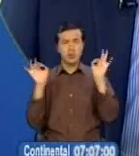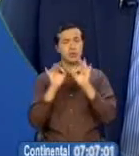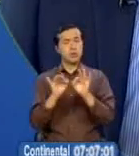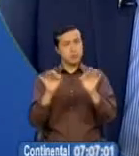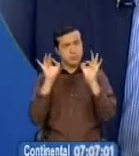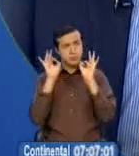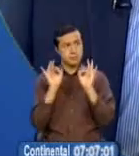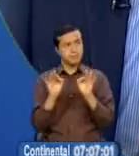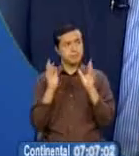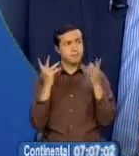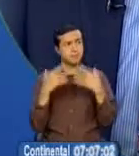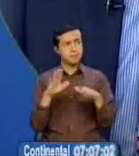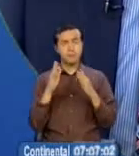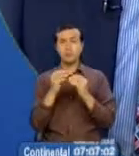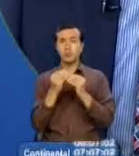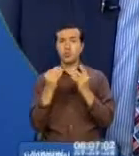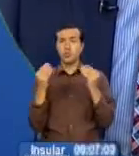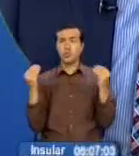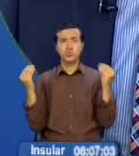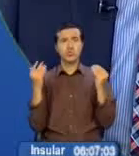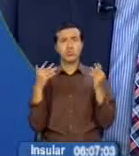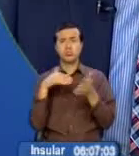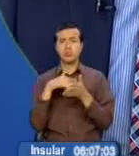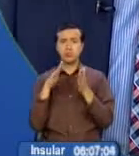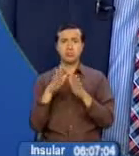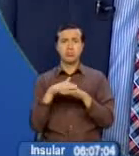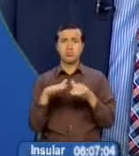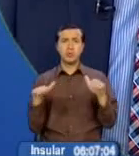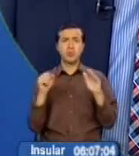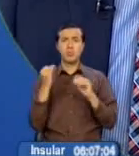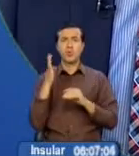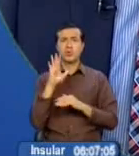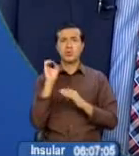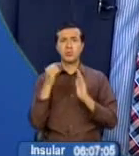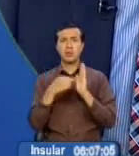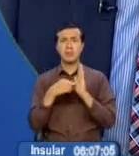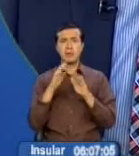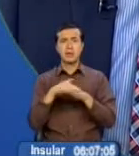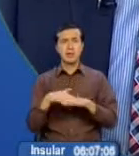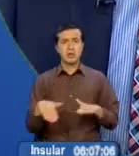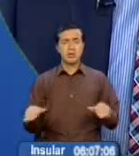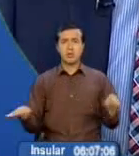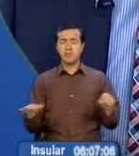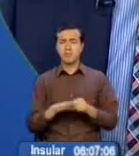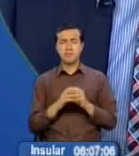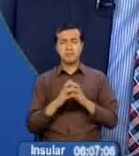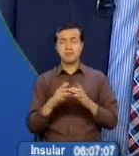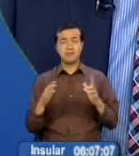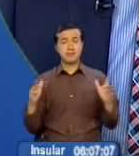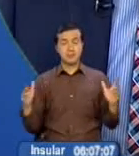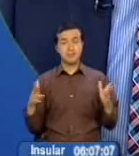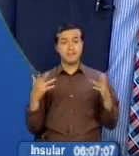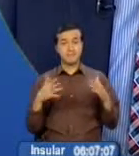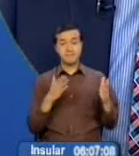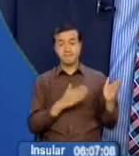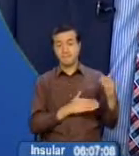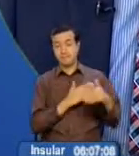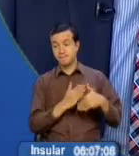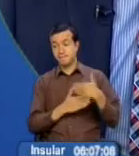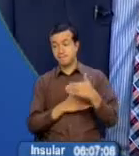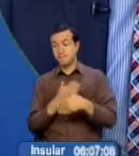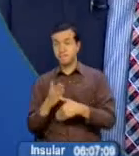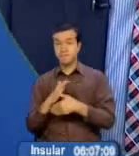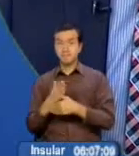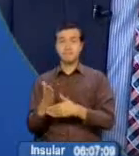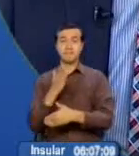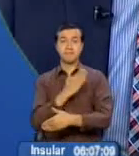trascendente. Tiene un universo estudiantil que supera los 50.000 estudiantes y durante algún tiempo, en